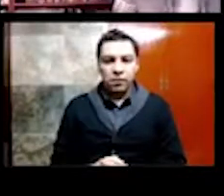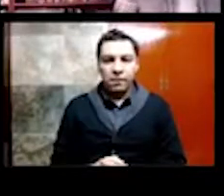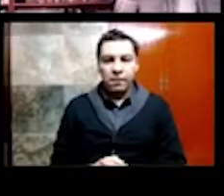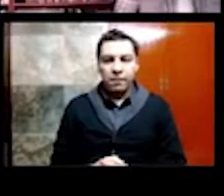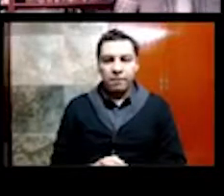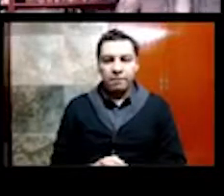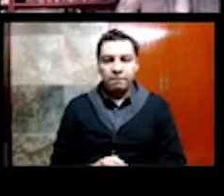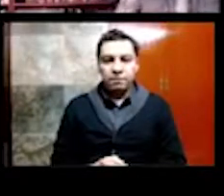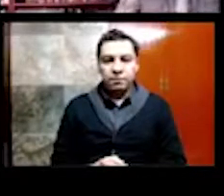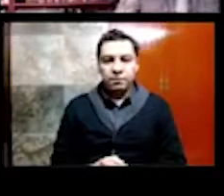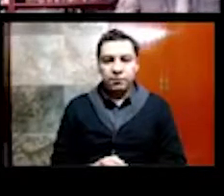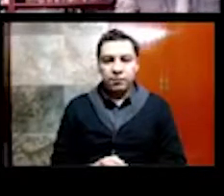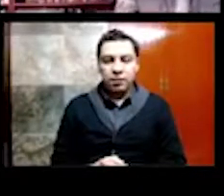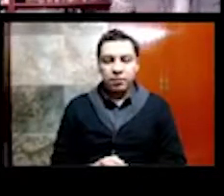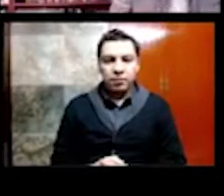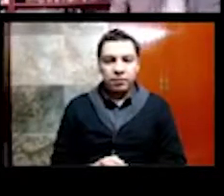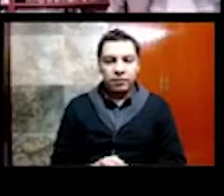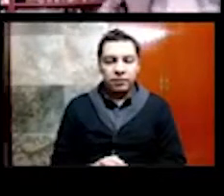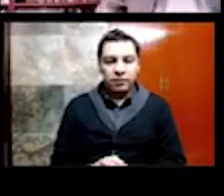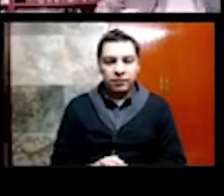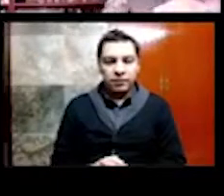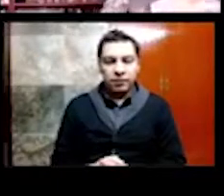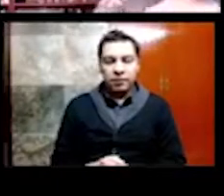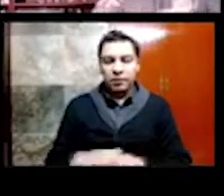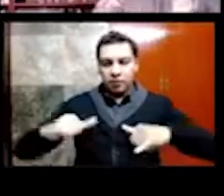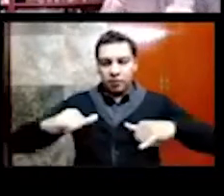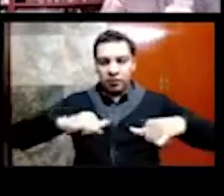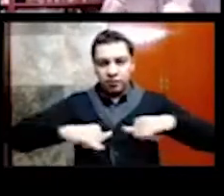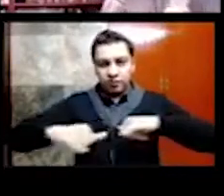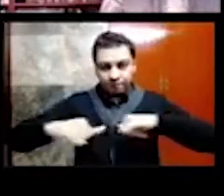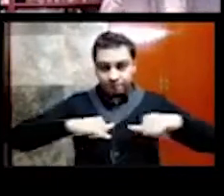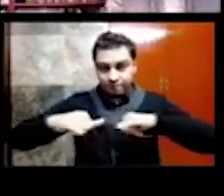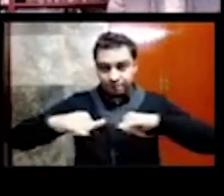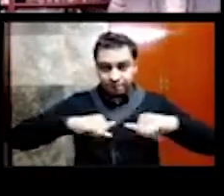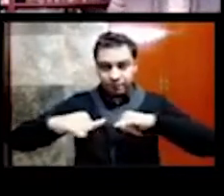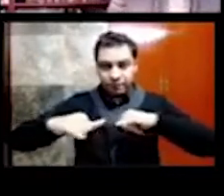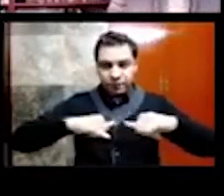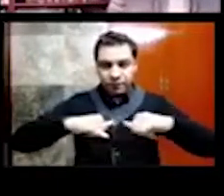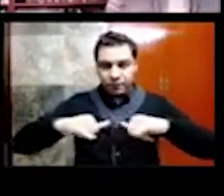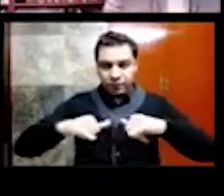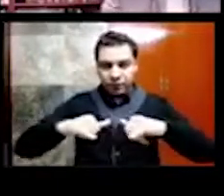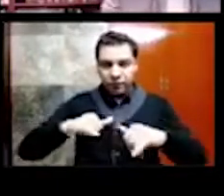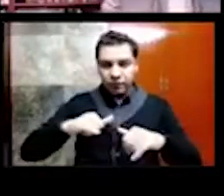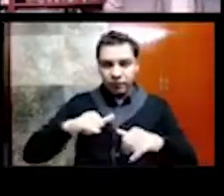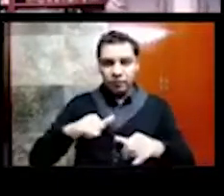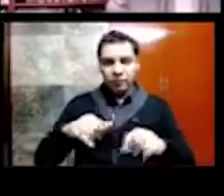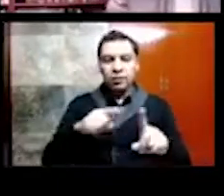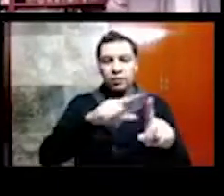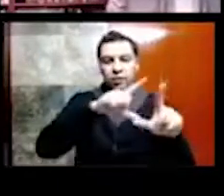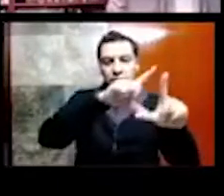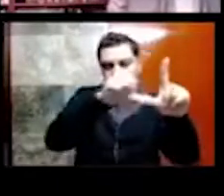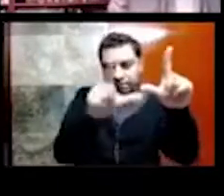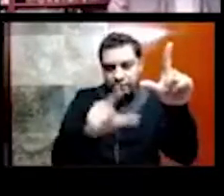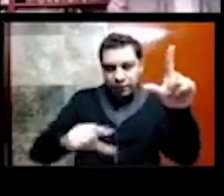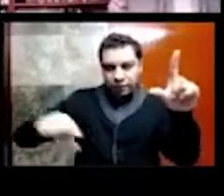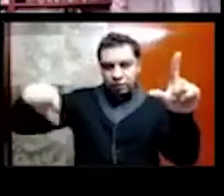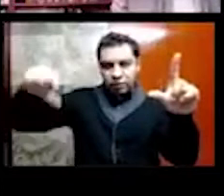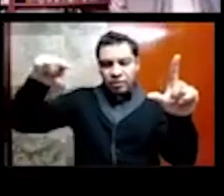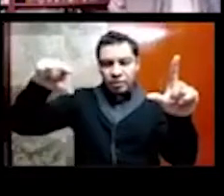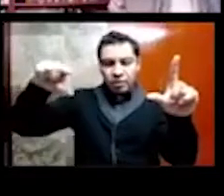Estos son de los croquis que hicimos para una publicación en la revista Urbanisme en